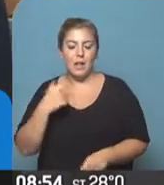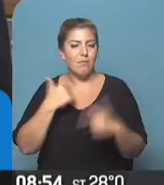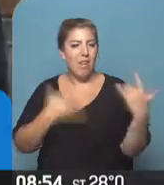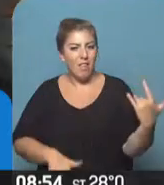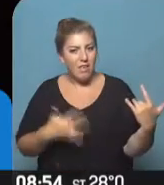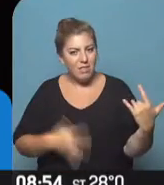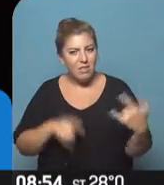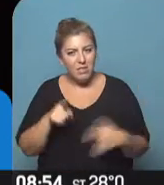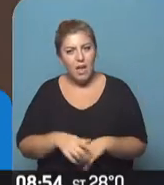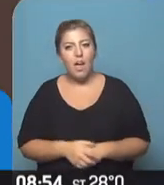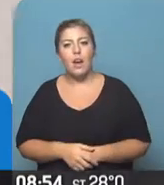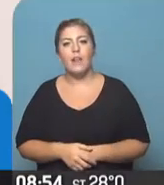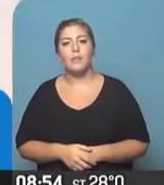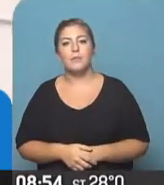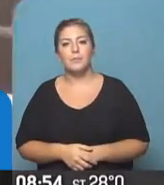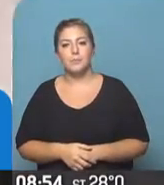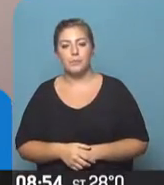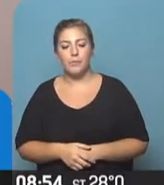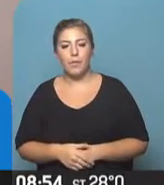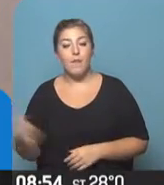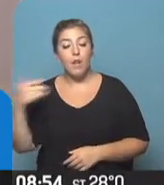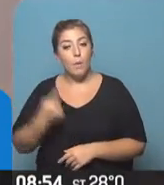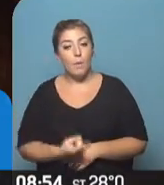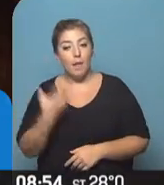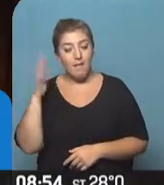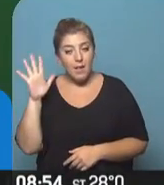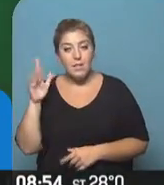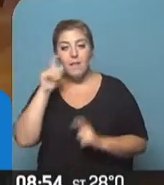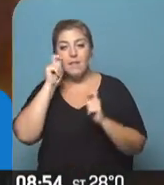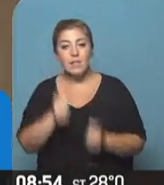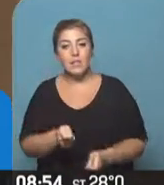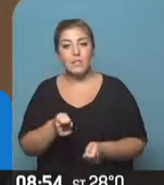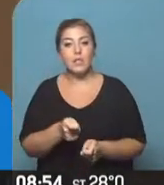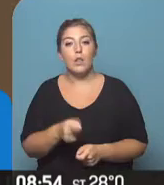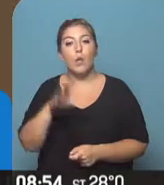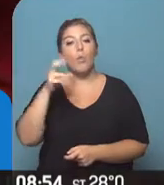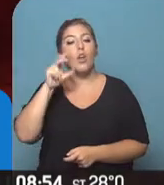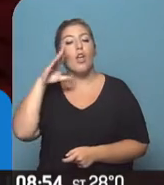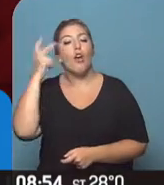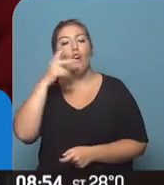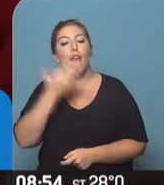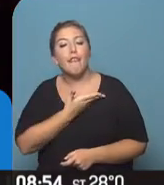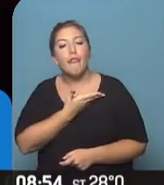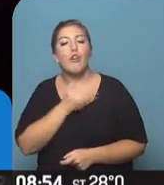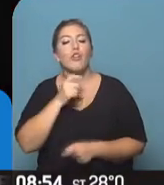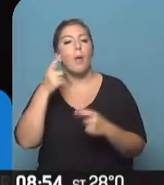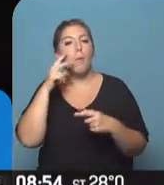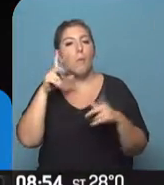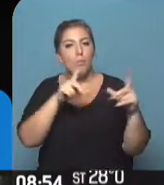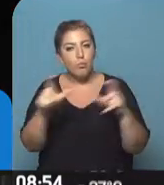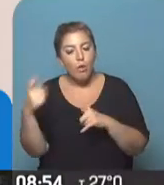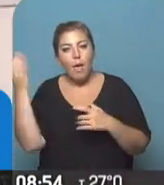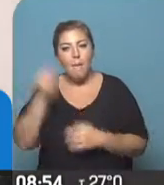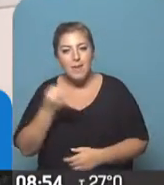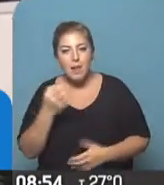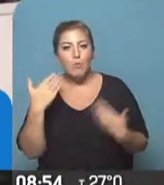guitarra contemporánea, y vino por primera vez. La visita de Osvaldo Golijov, por ejemplo, con esta producción especial en